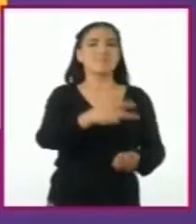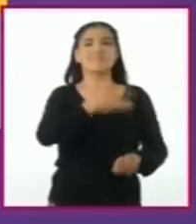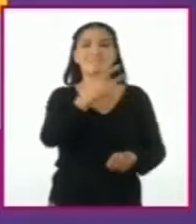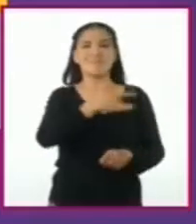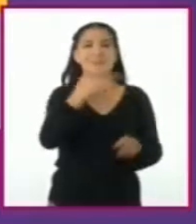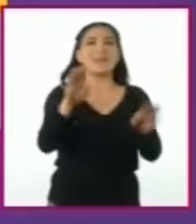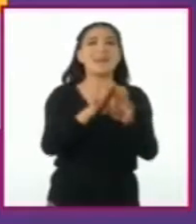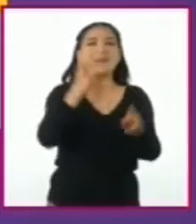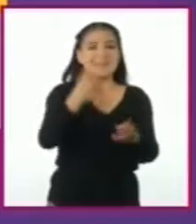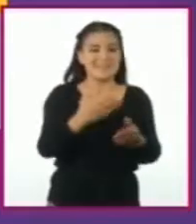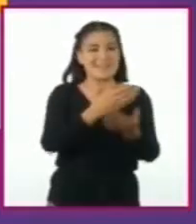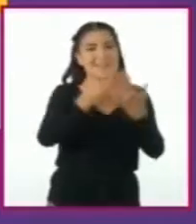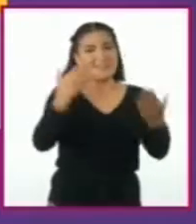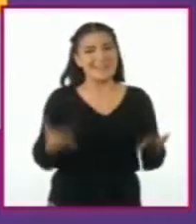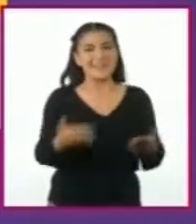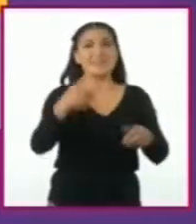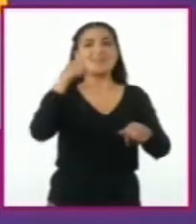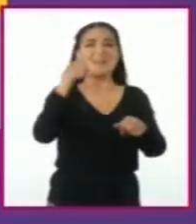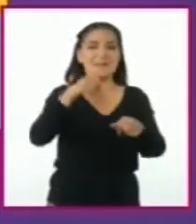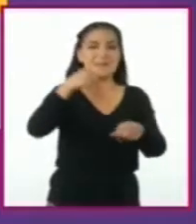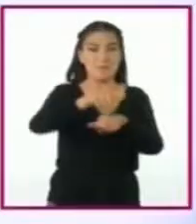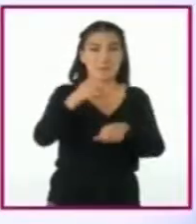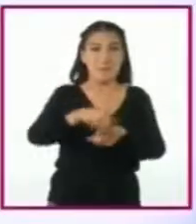se representa con la letra K.